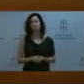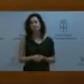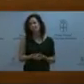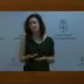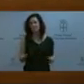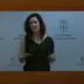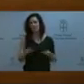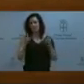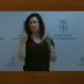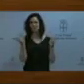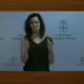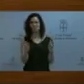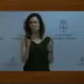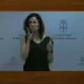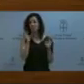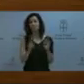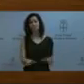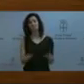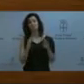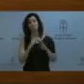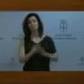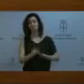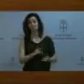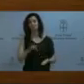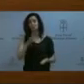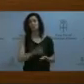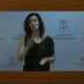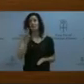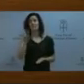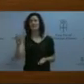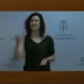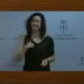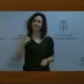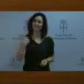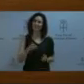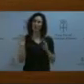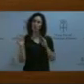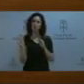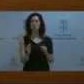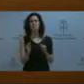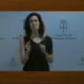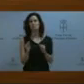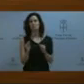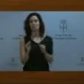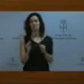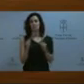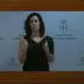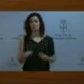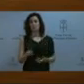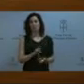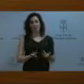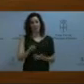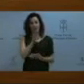protagonismo, porque bastante protagonismo ha tenido ya el Gobierno del PP durante esta crisis